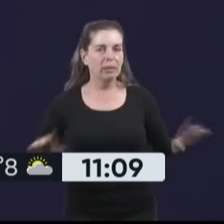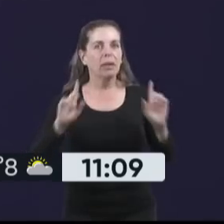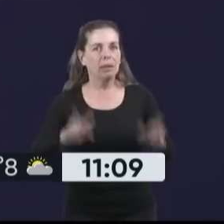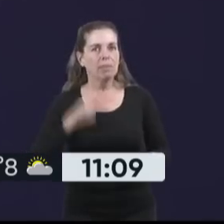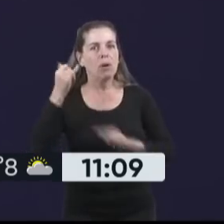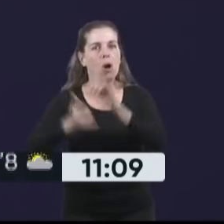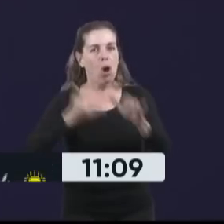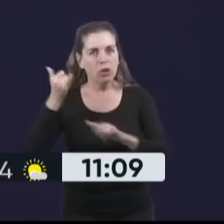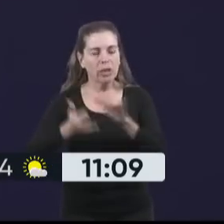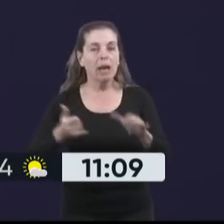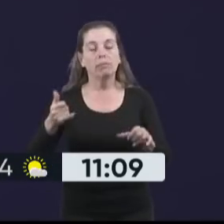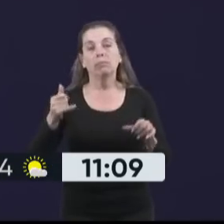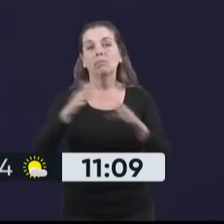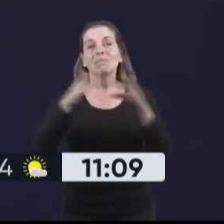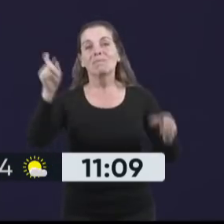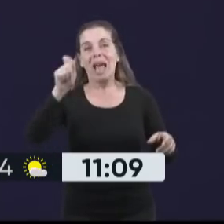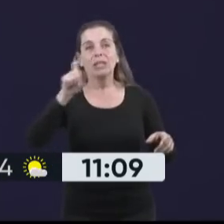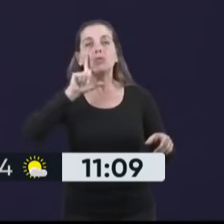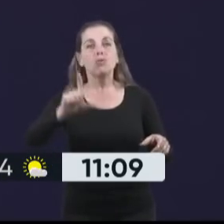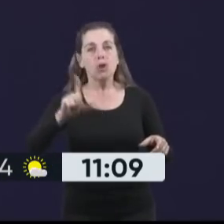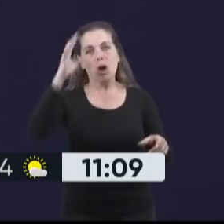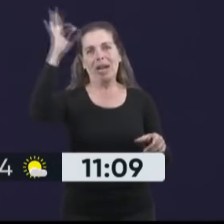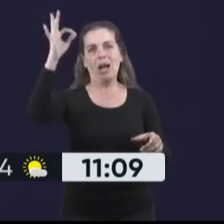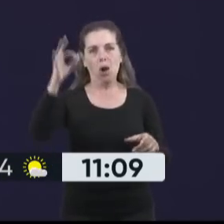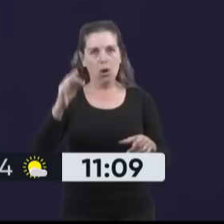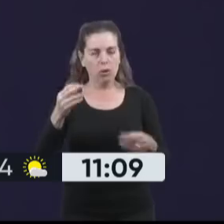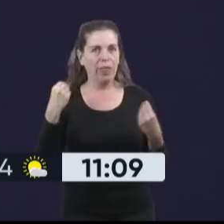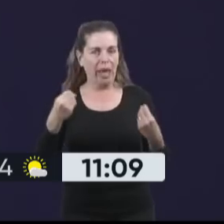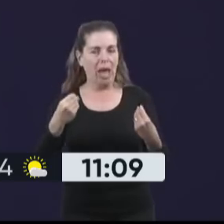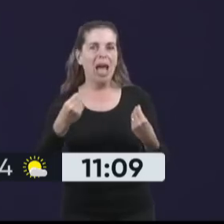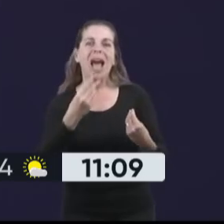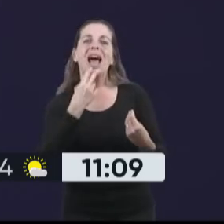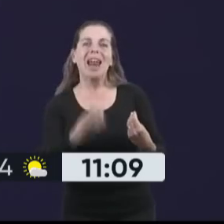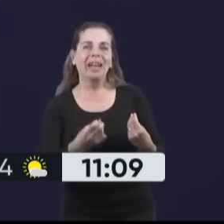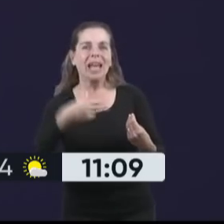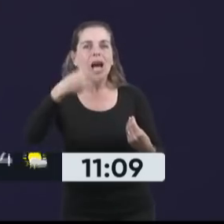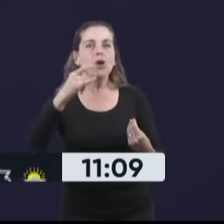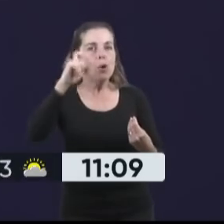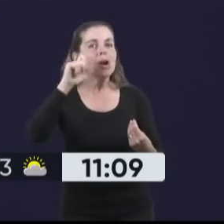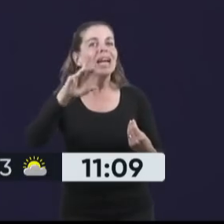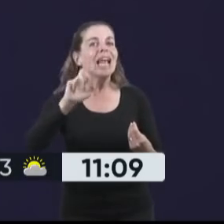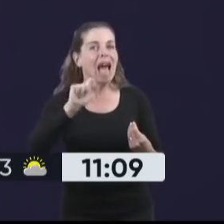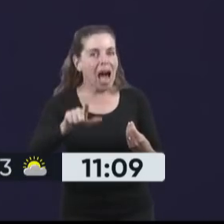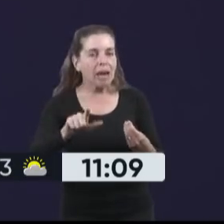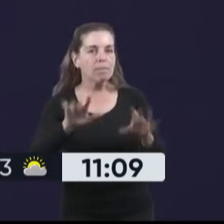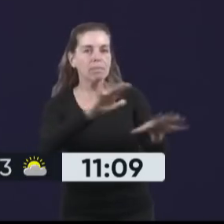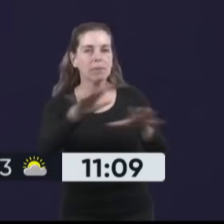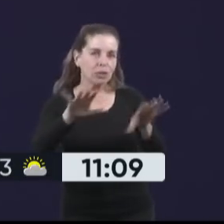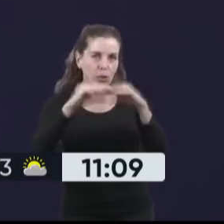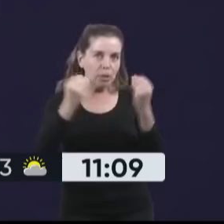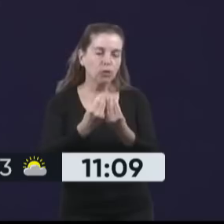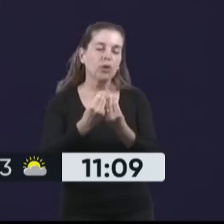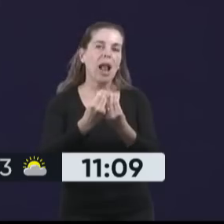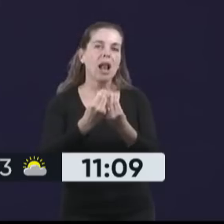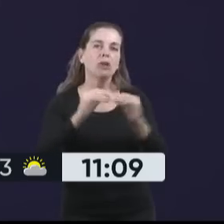la Argentina ha logrado récord histórico de producción de energía nuclear. Las centrales nucleares generaron casi el 9% de